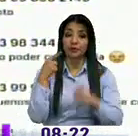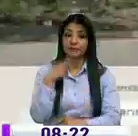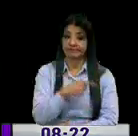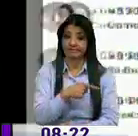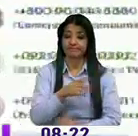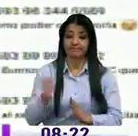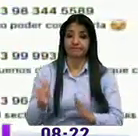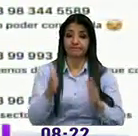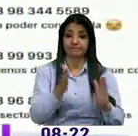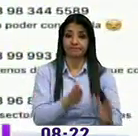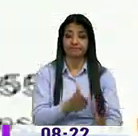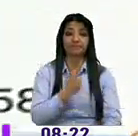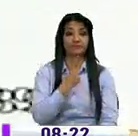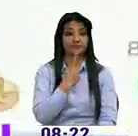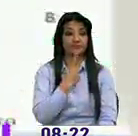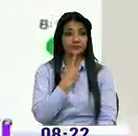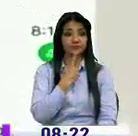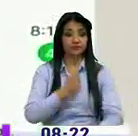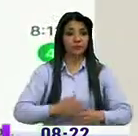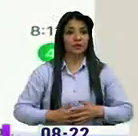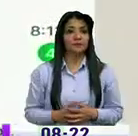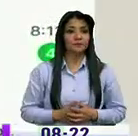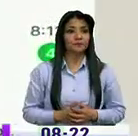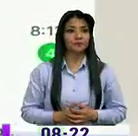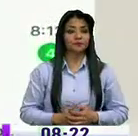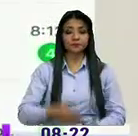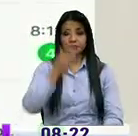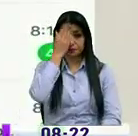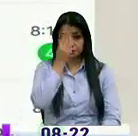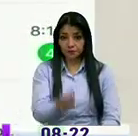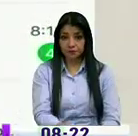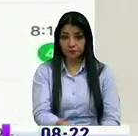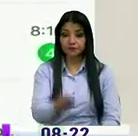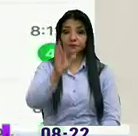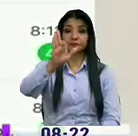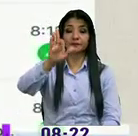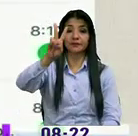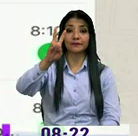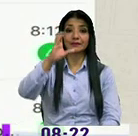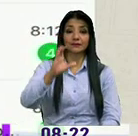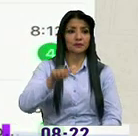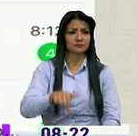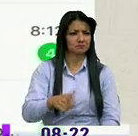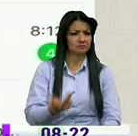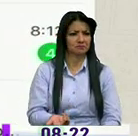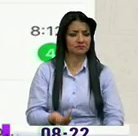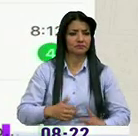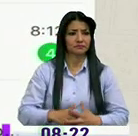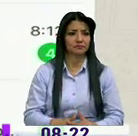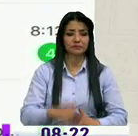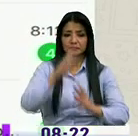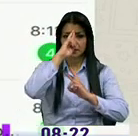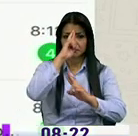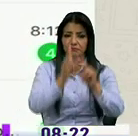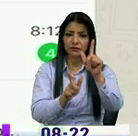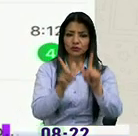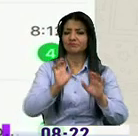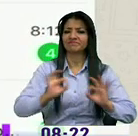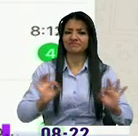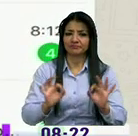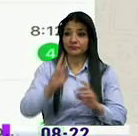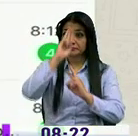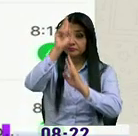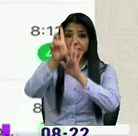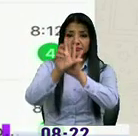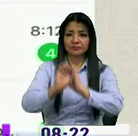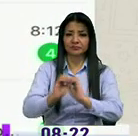condiciones. Veamos qué dice por acá. Buenos días, TVC. Miren el pésimo sentido común y terrible falta de respeto a las personas y a las señales de tránsito.